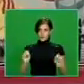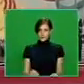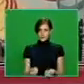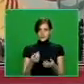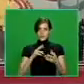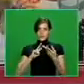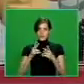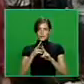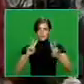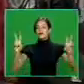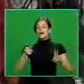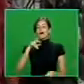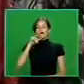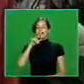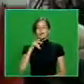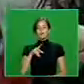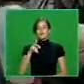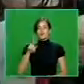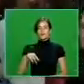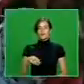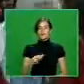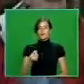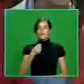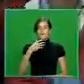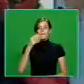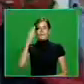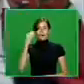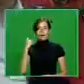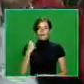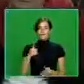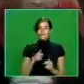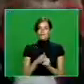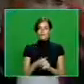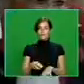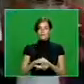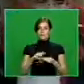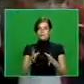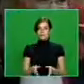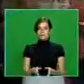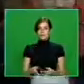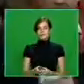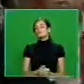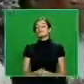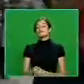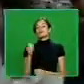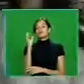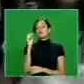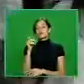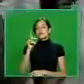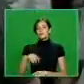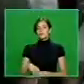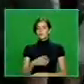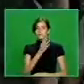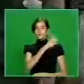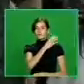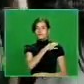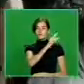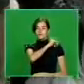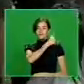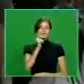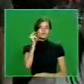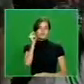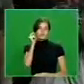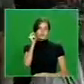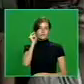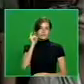paz a Blanca ecau vicepresident de la asamblea nacional a la almiranta en jefa Ahí está